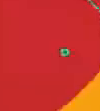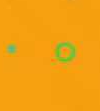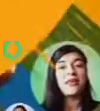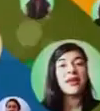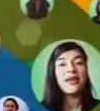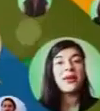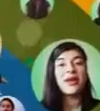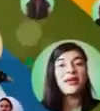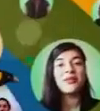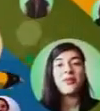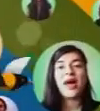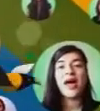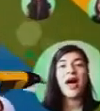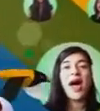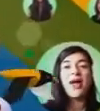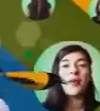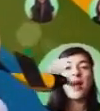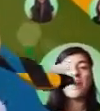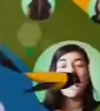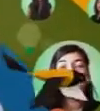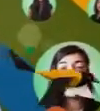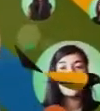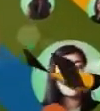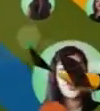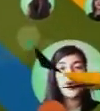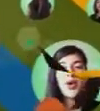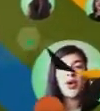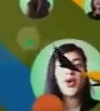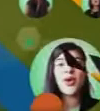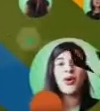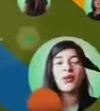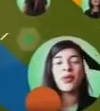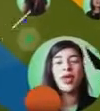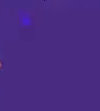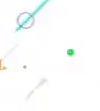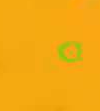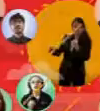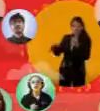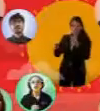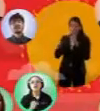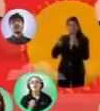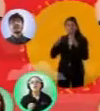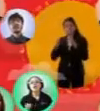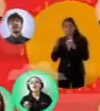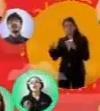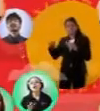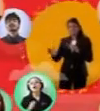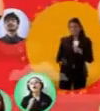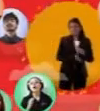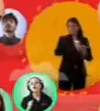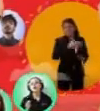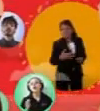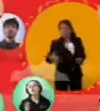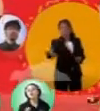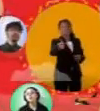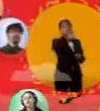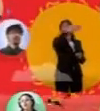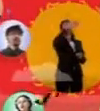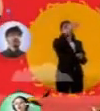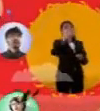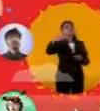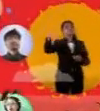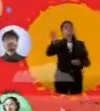estaba comentando, este coro virtual que va a cantar el Canon a jugar. Y lo